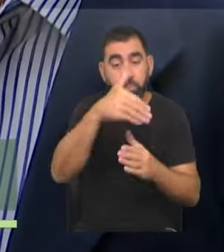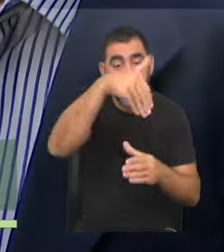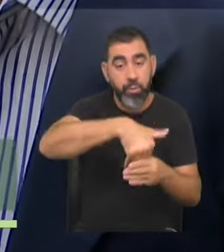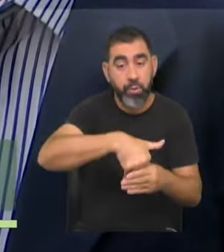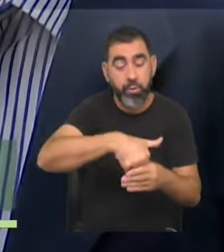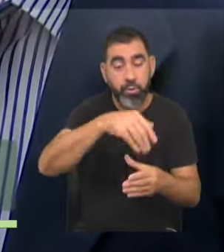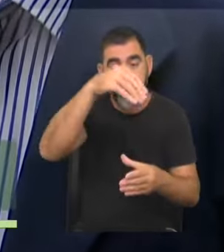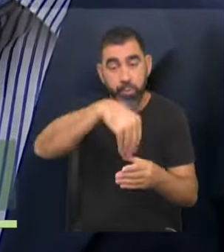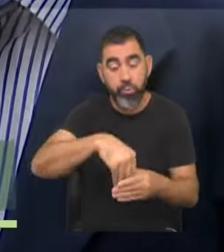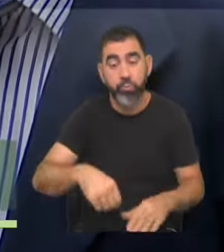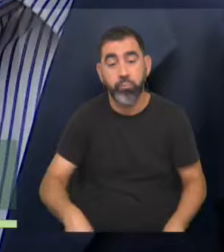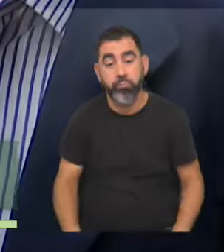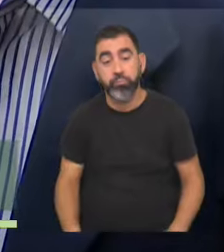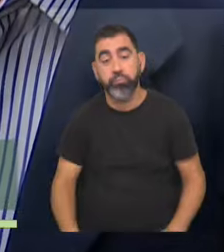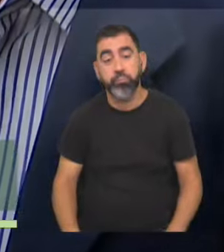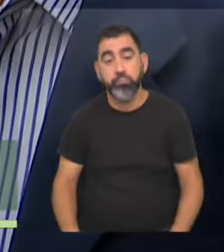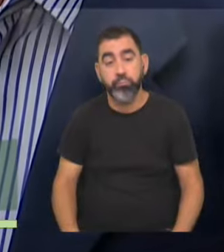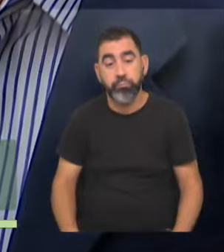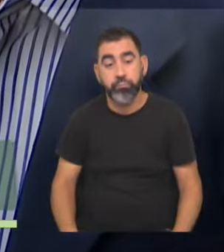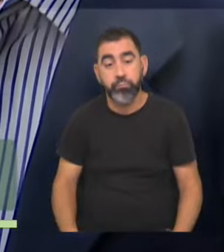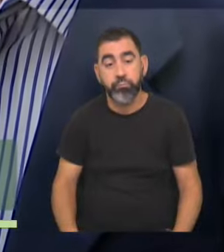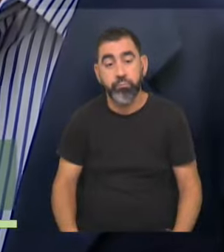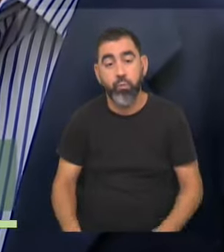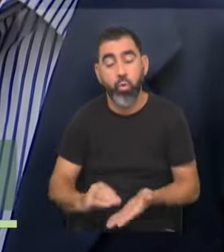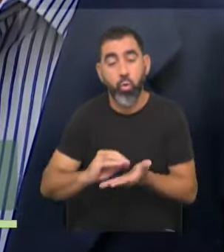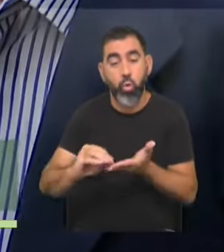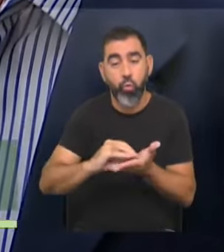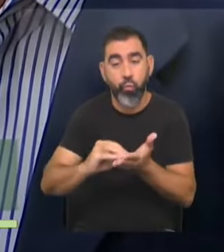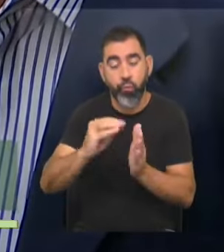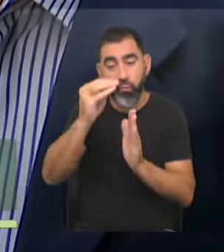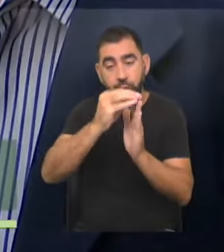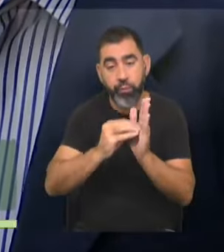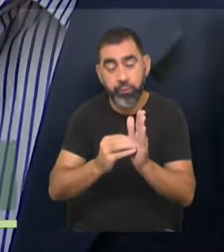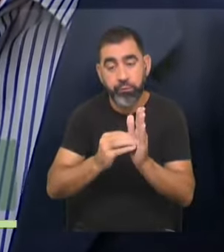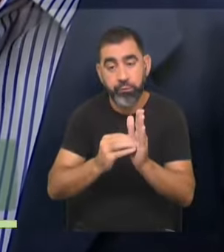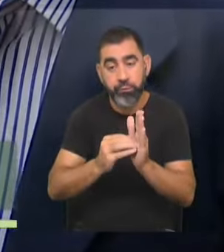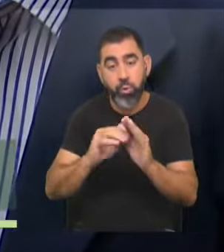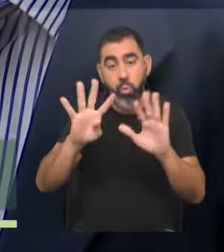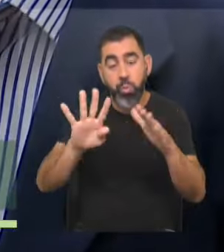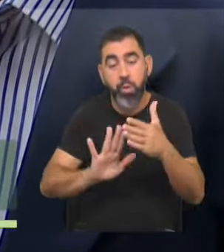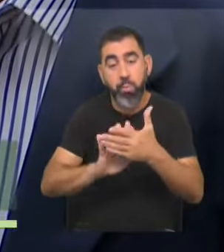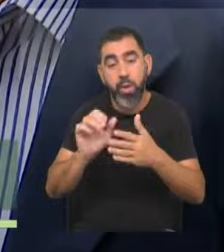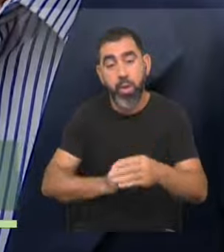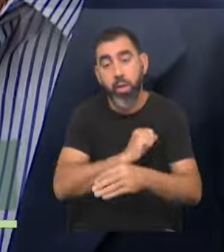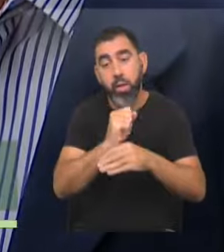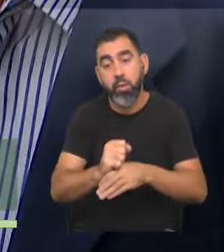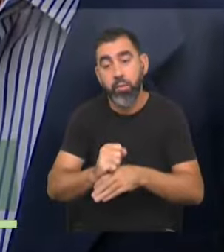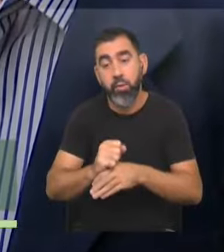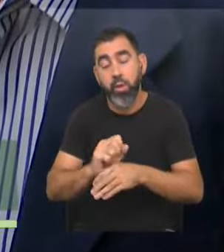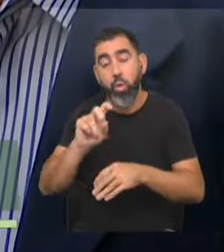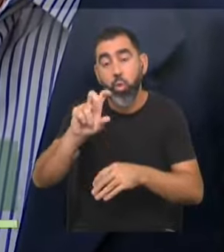de los departamentos Hoy estamos atendiendo todas las oficinas inscriptor y delegadas del país desde las 9 de la mañana hasta la hora